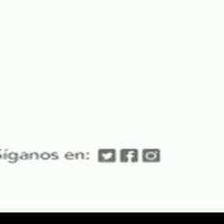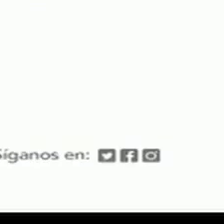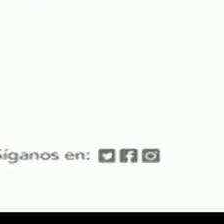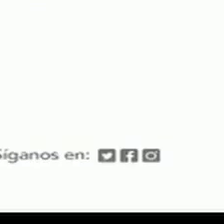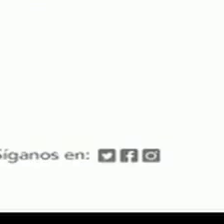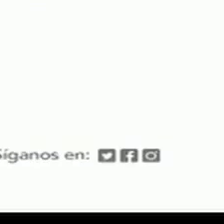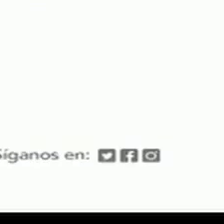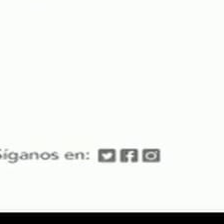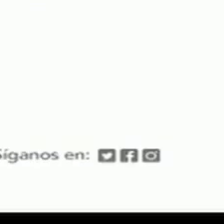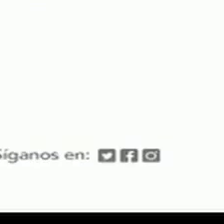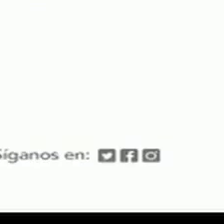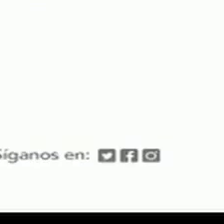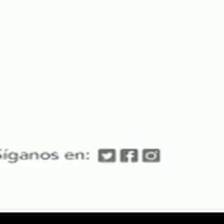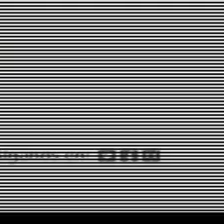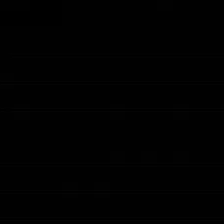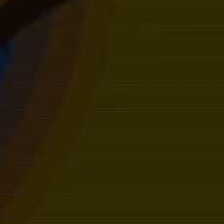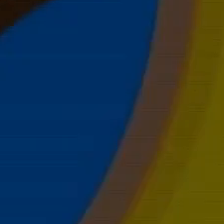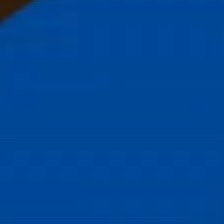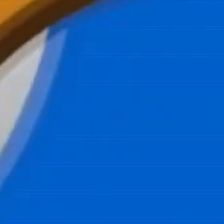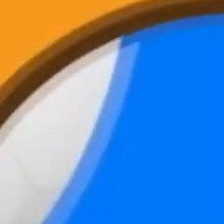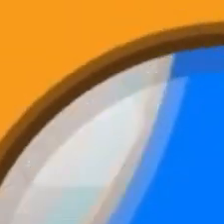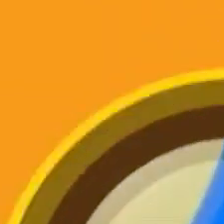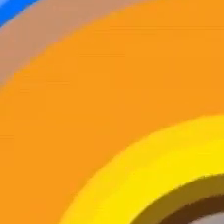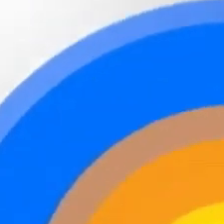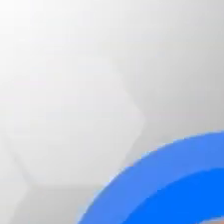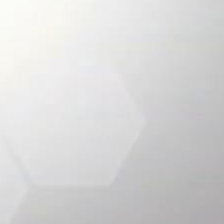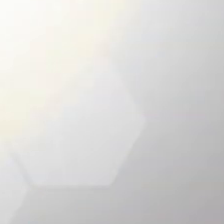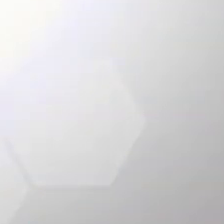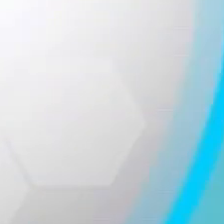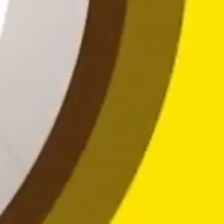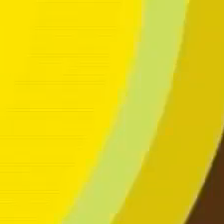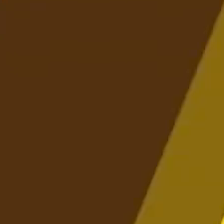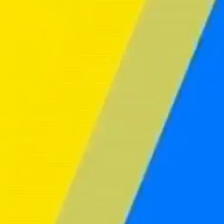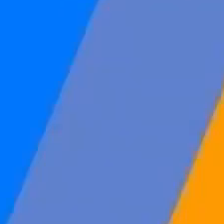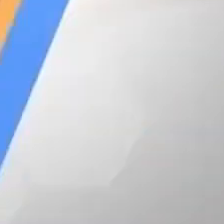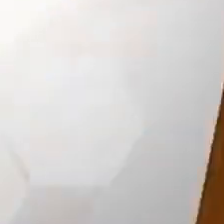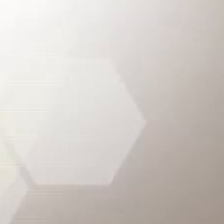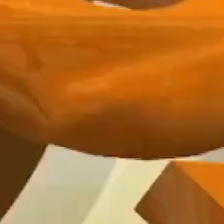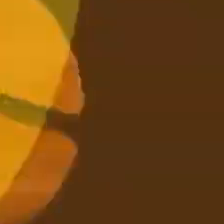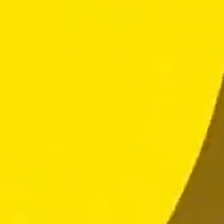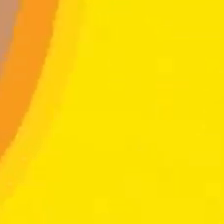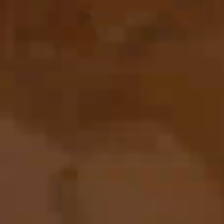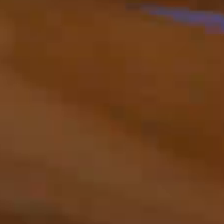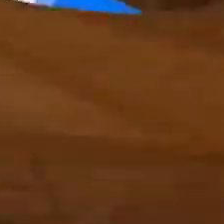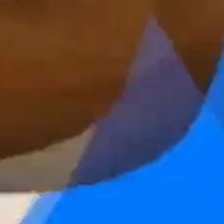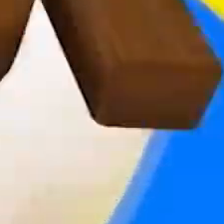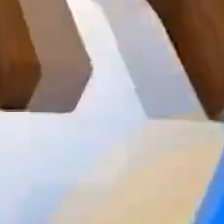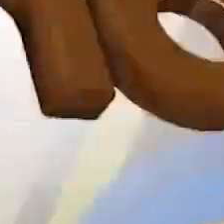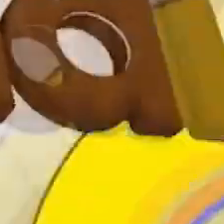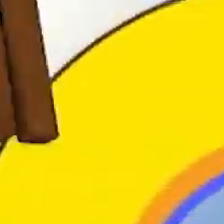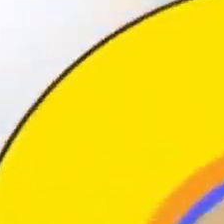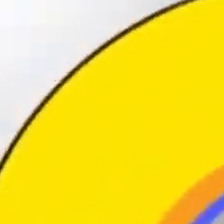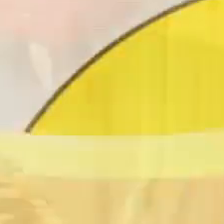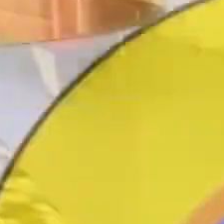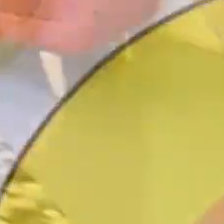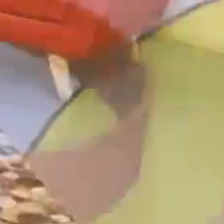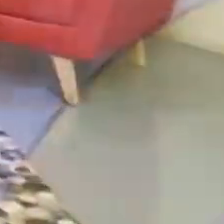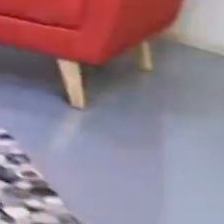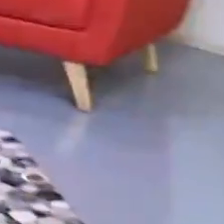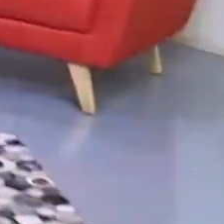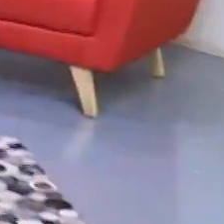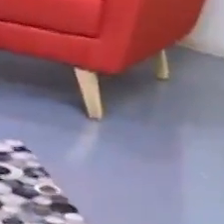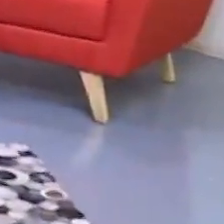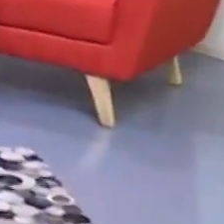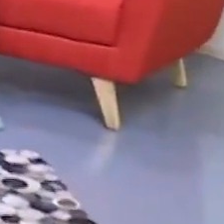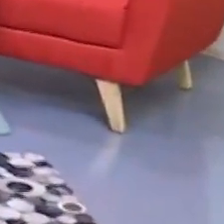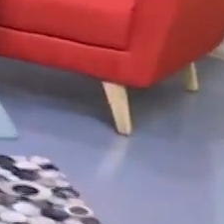pan. Es que juntos somos progreso. Hay muchos factores que